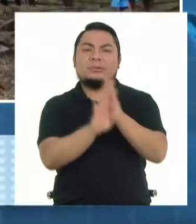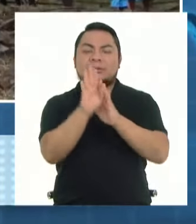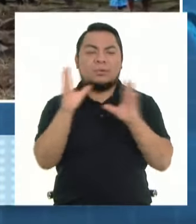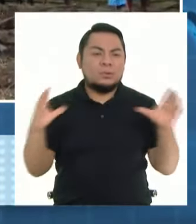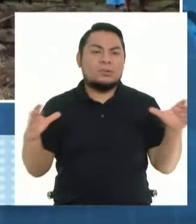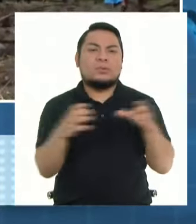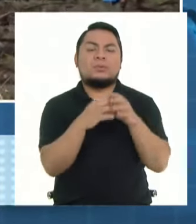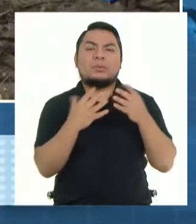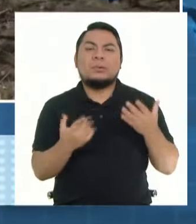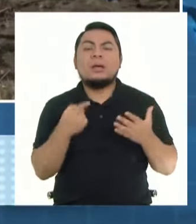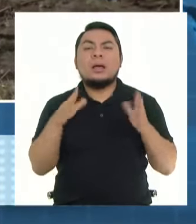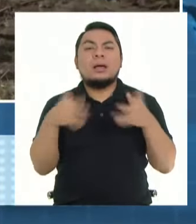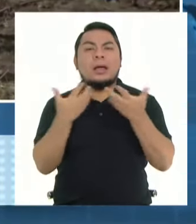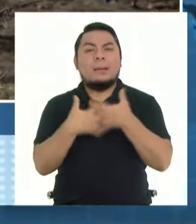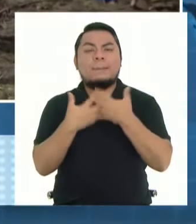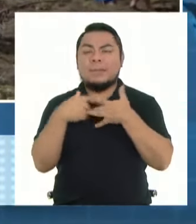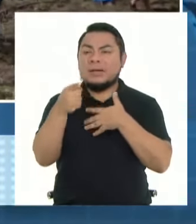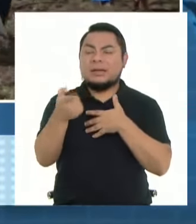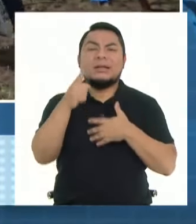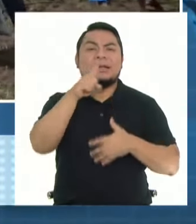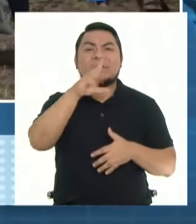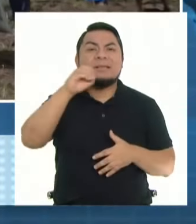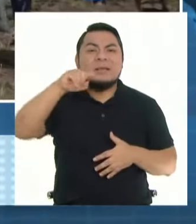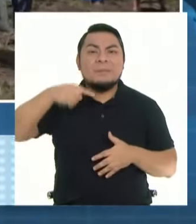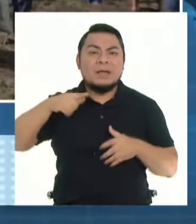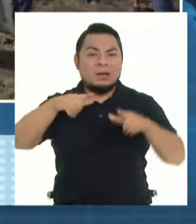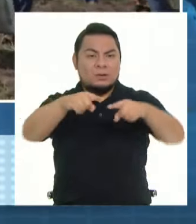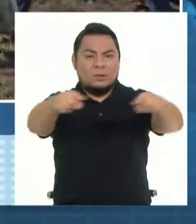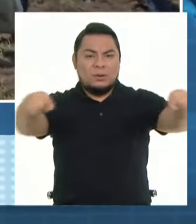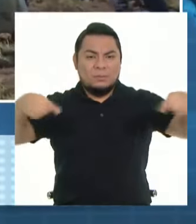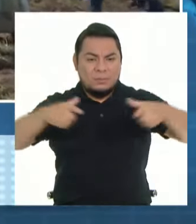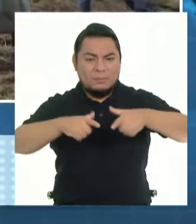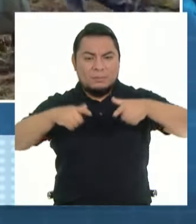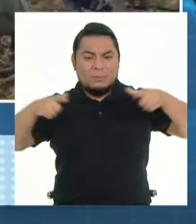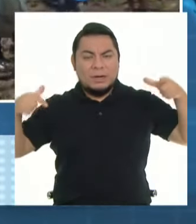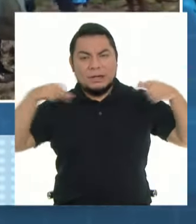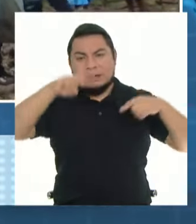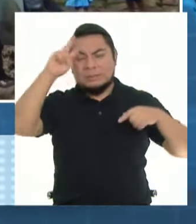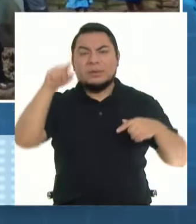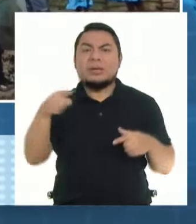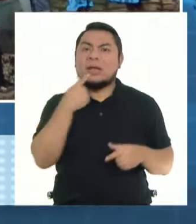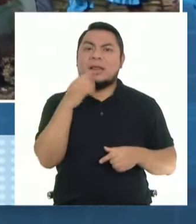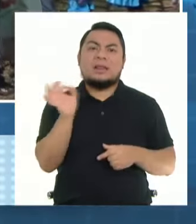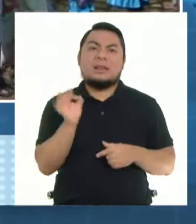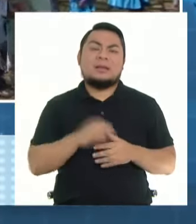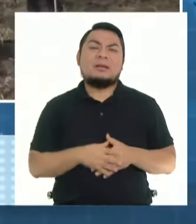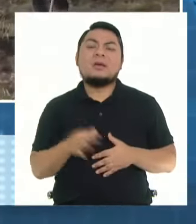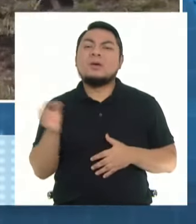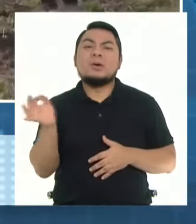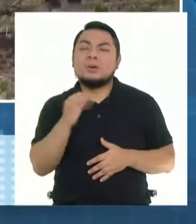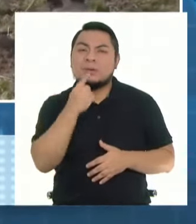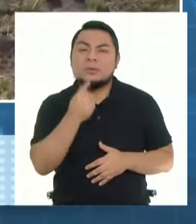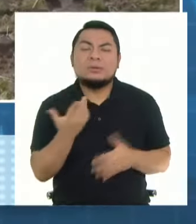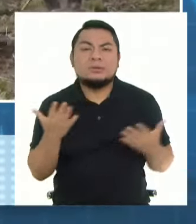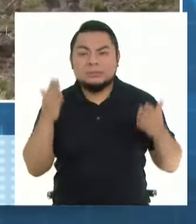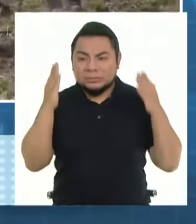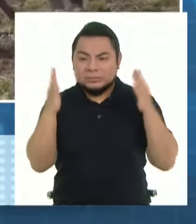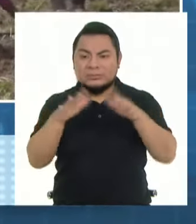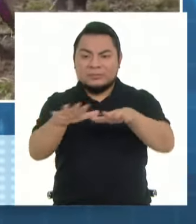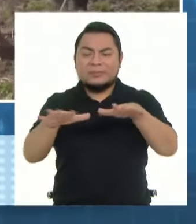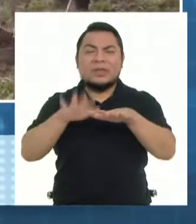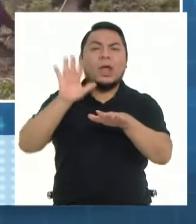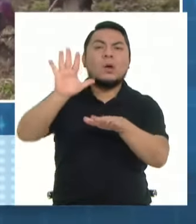Tenemos una empresa que tiene más de 100.000 hectáreas en el Perú y no se dice nada. Nunca existió tal concentración de la